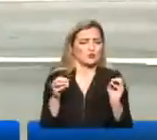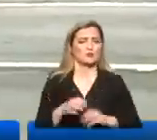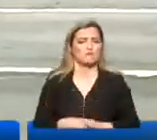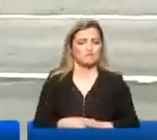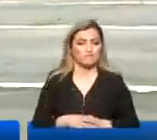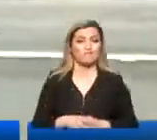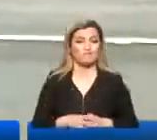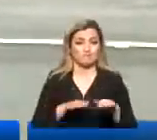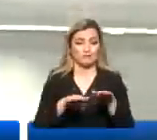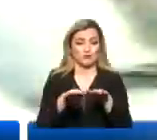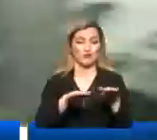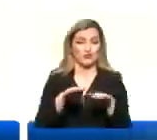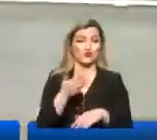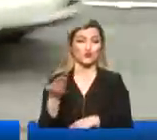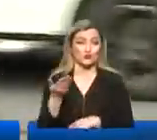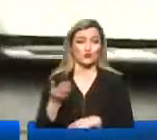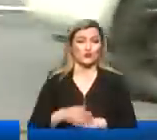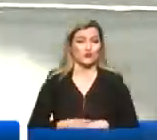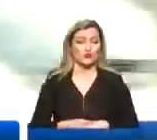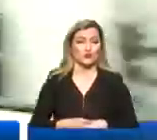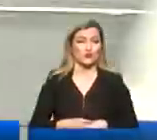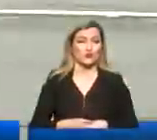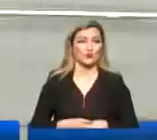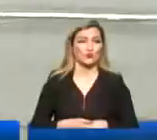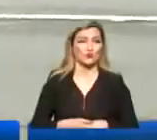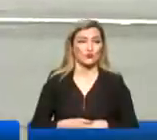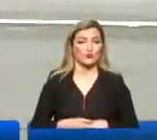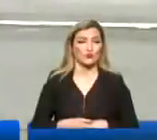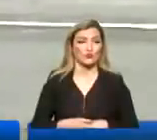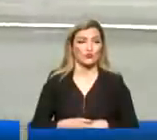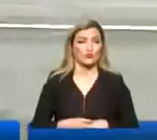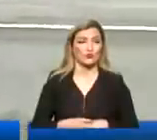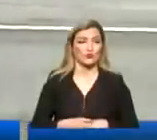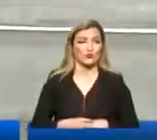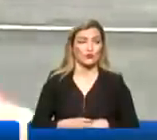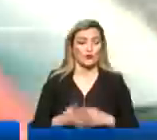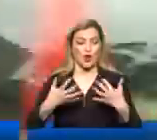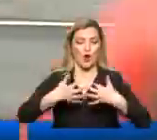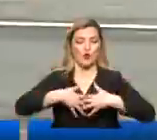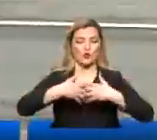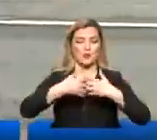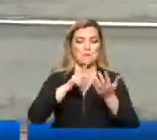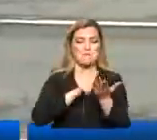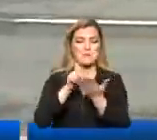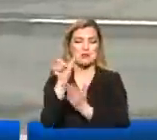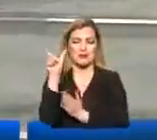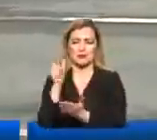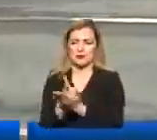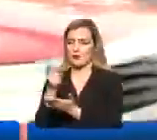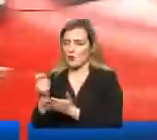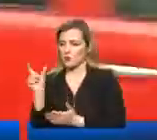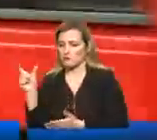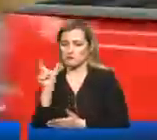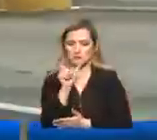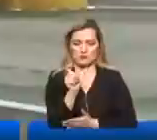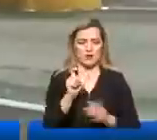transporte de pasajeros y obviamente aquí en las estaciones de peaje. Por eso lo estamos automatizando. Algo muy importante,